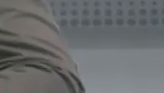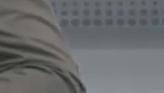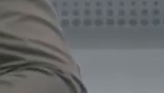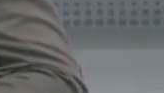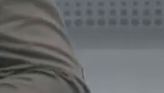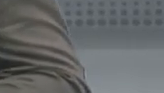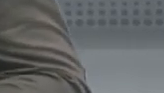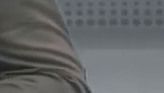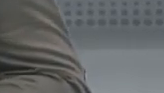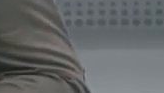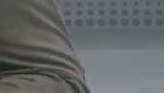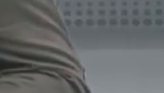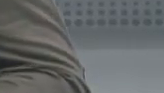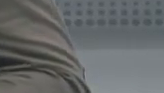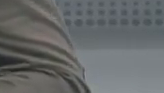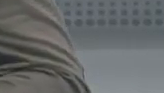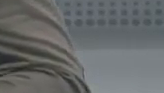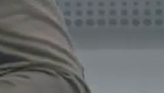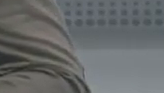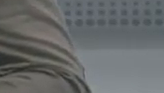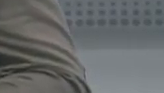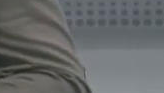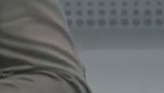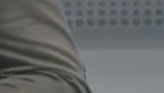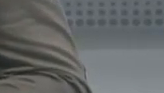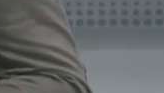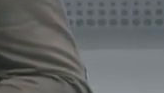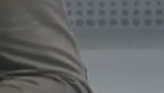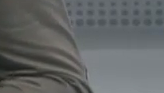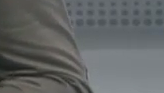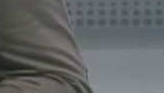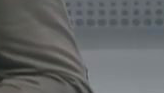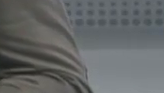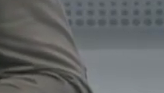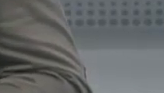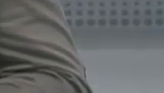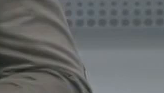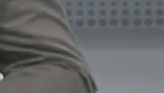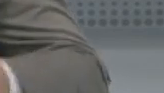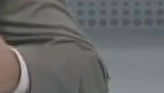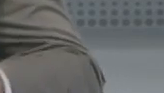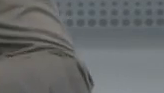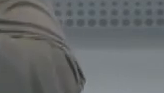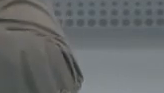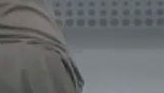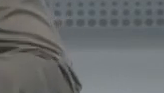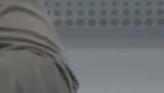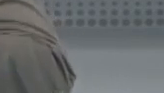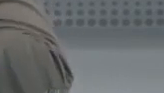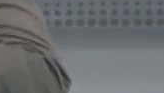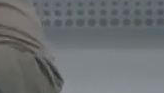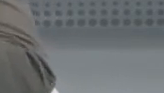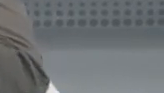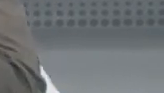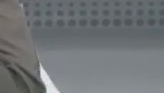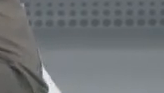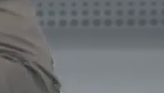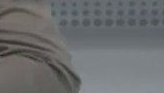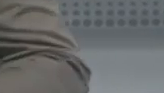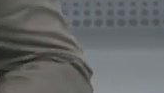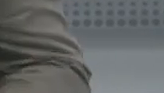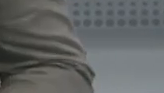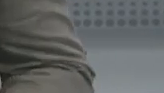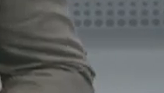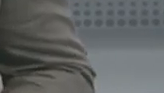Ya todos vamos a escuchar la rueda de prensa que ofrece el presidente de la República Bolivariana de Venezuela, Nicolás Maduro, a propósito del lanzamiento del partido